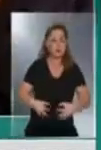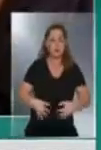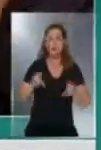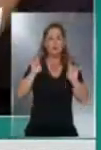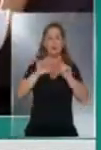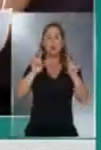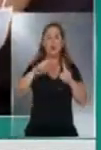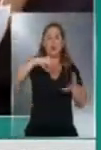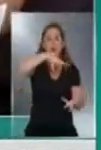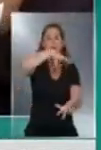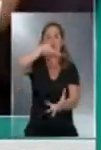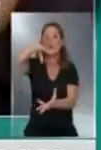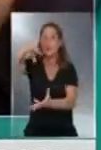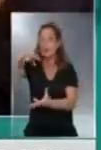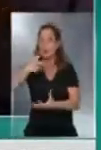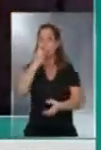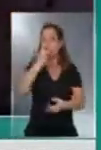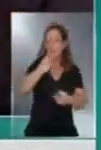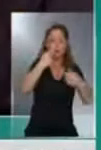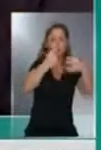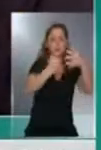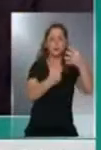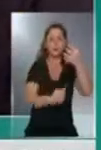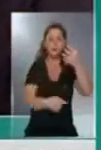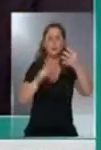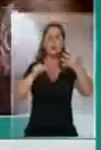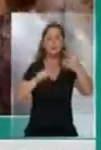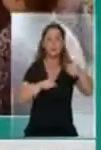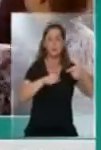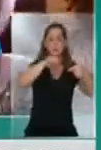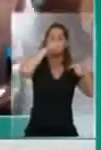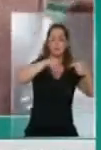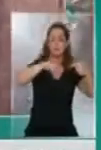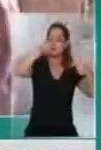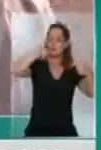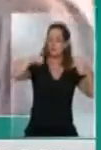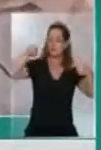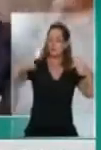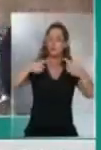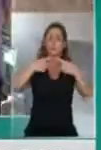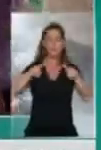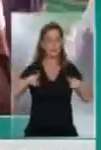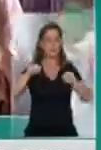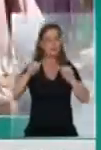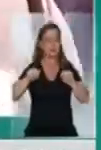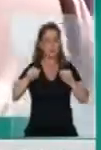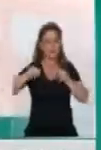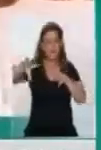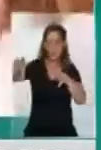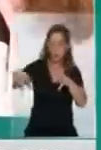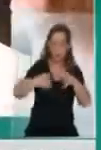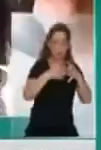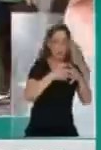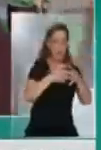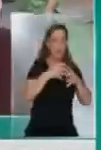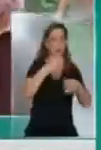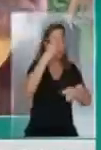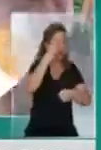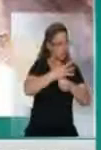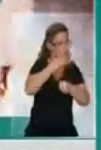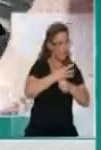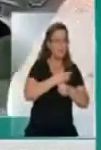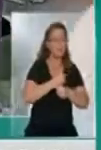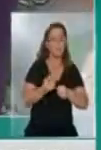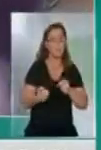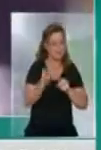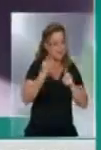estadística mundial. Insisto, aquí no se está comportando de manera distinta. Ataca a los mismos grupos de edad. Hay que tener cuidado con